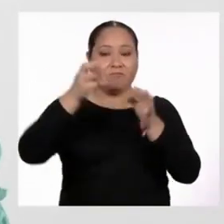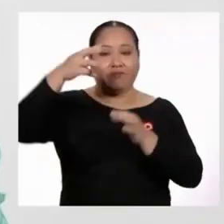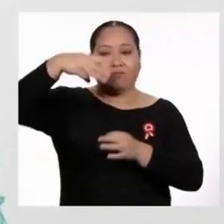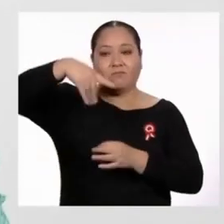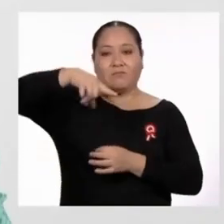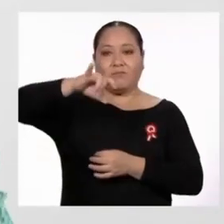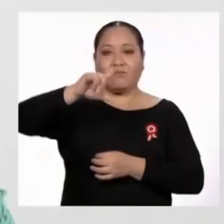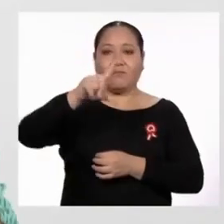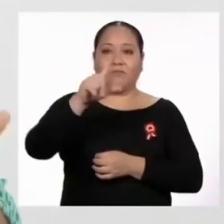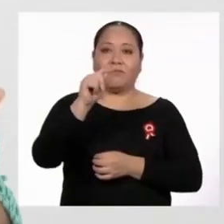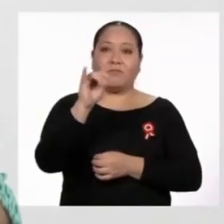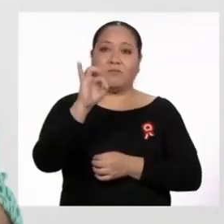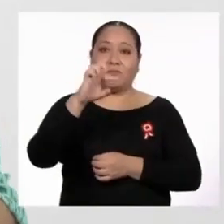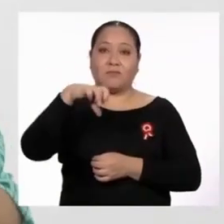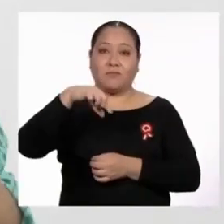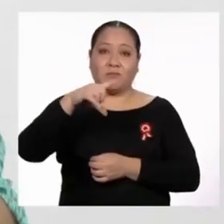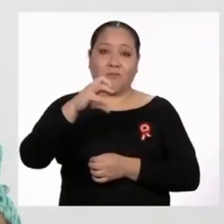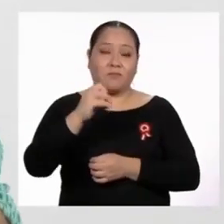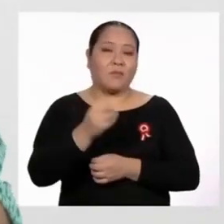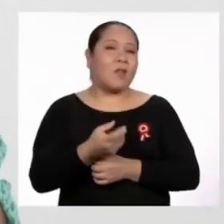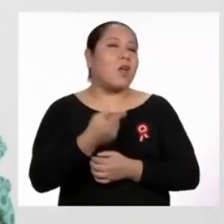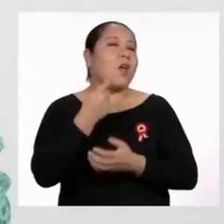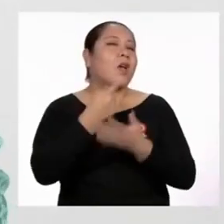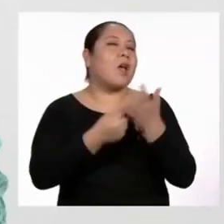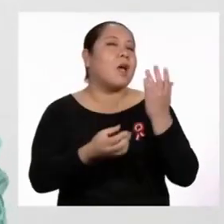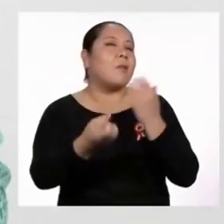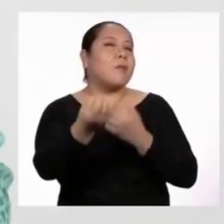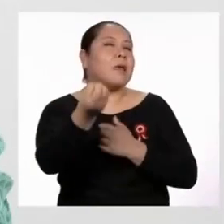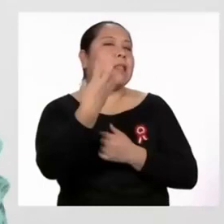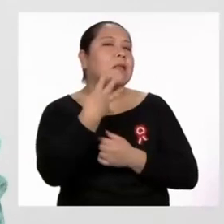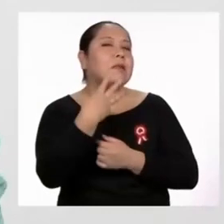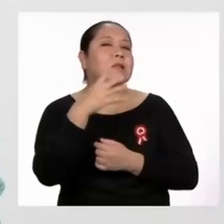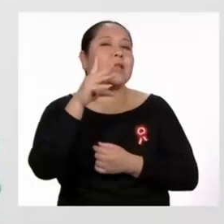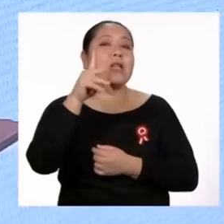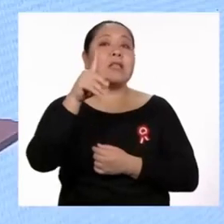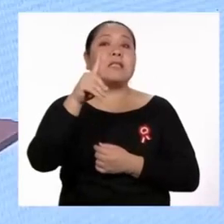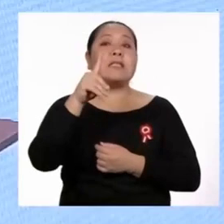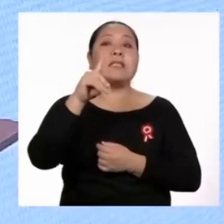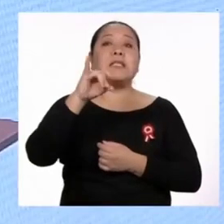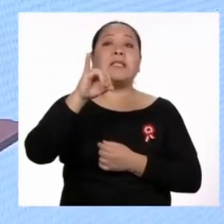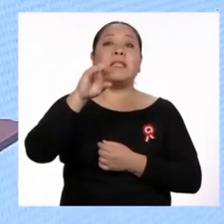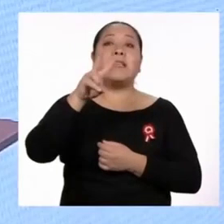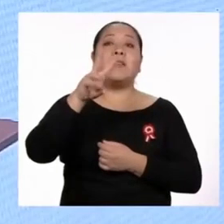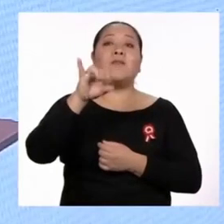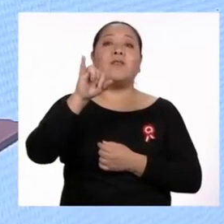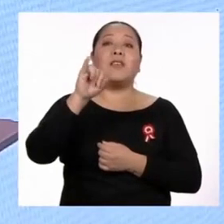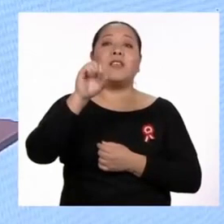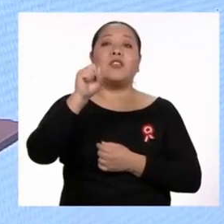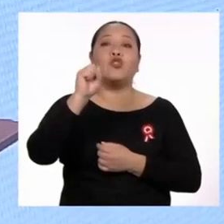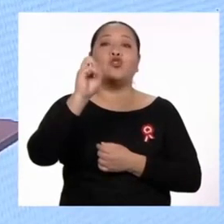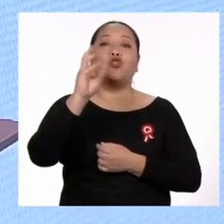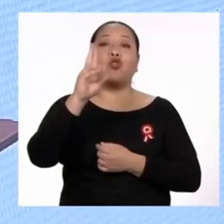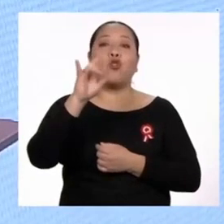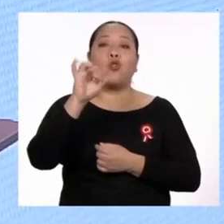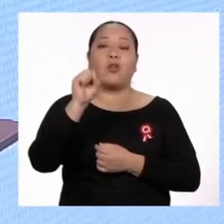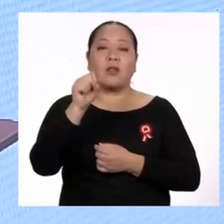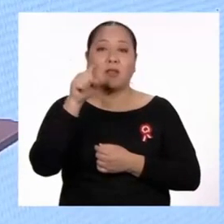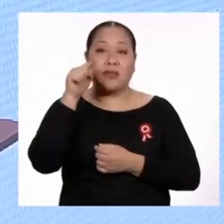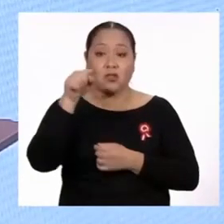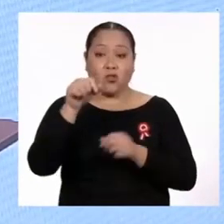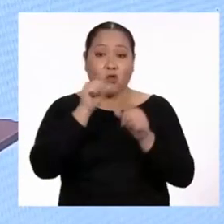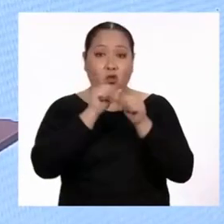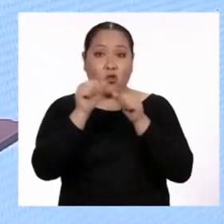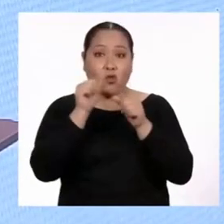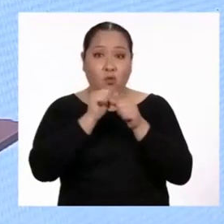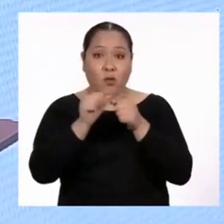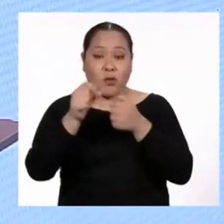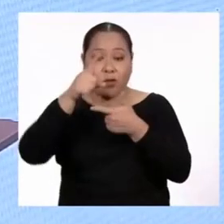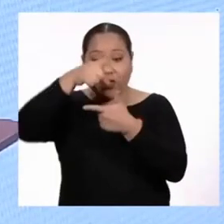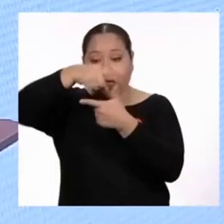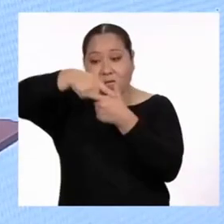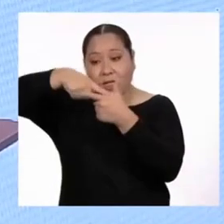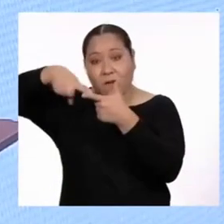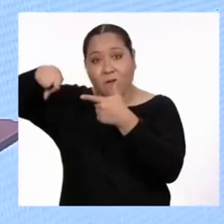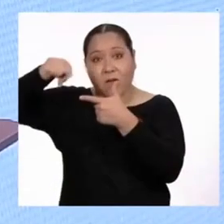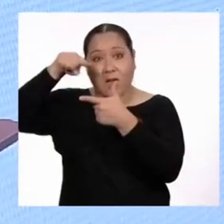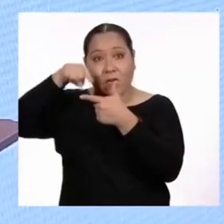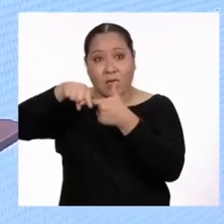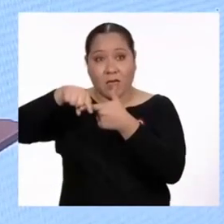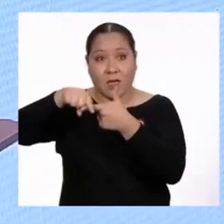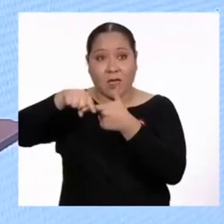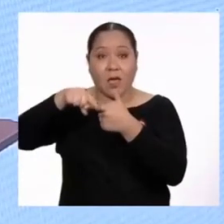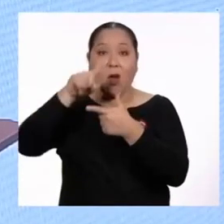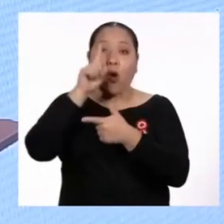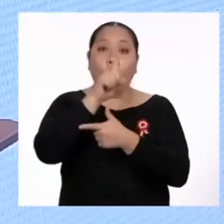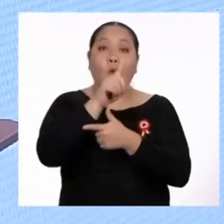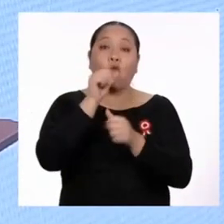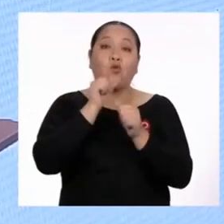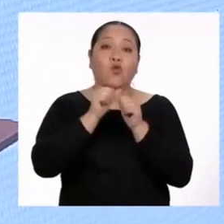múltiplos. Ahora, ¿qué me podrías decir de los divisores? Son aquellos números que dividen a un